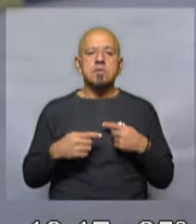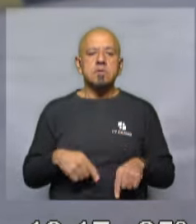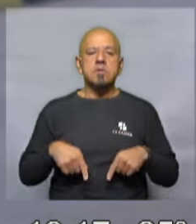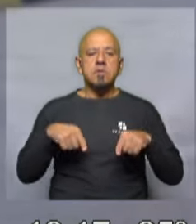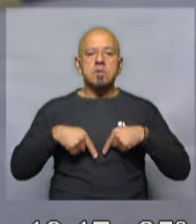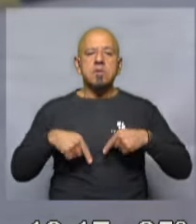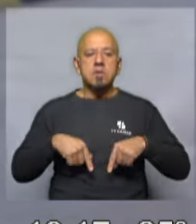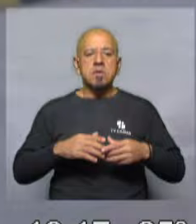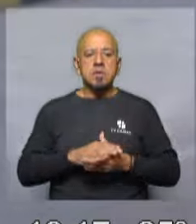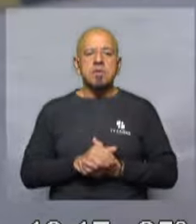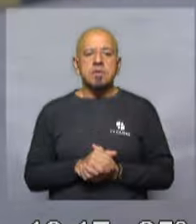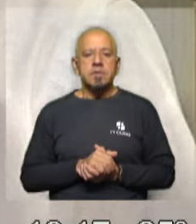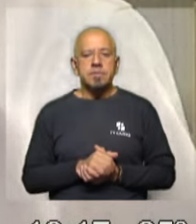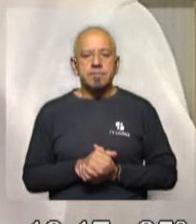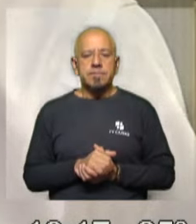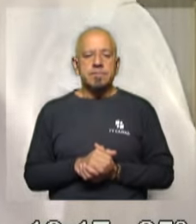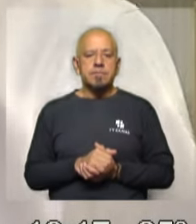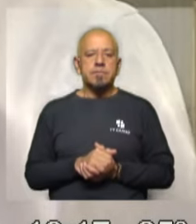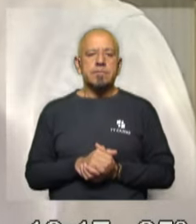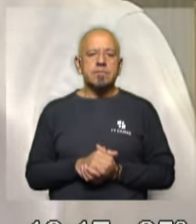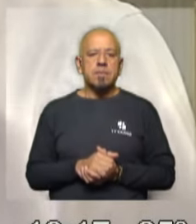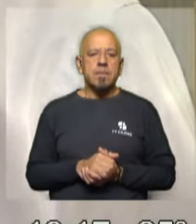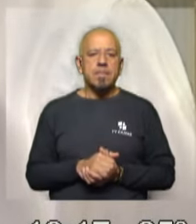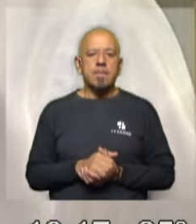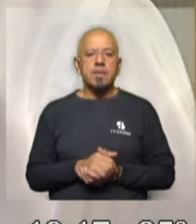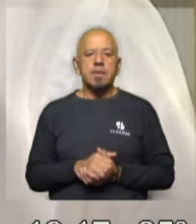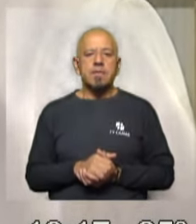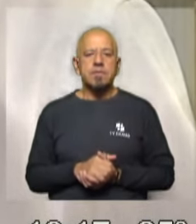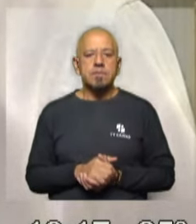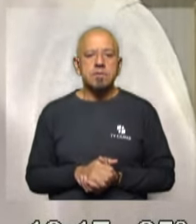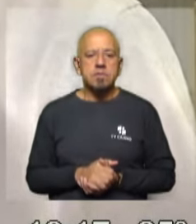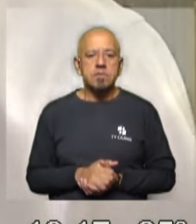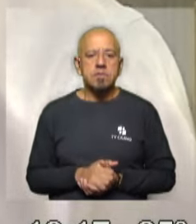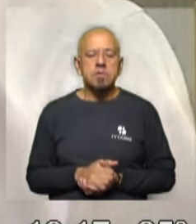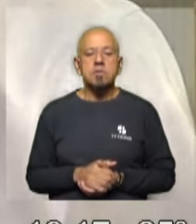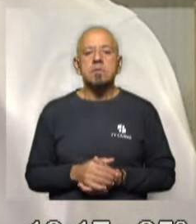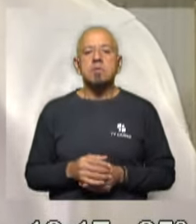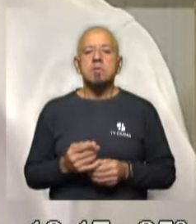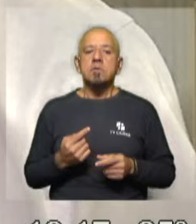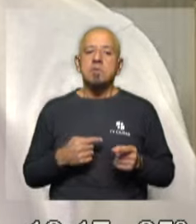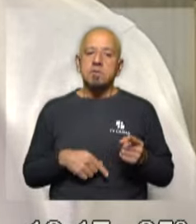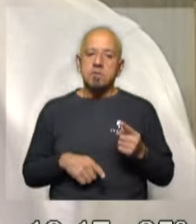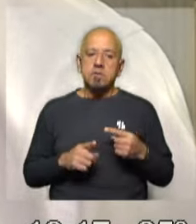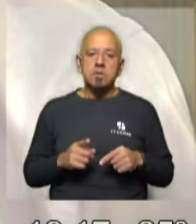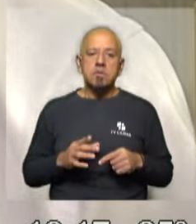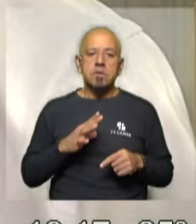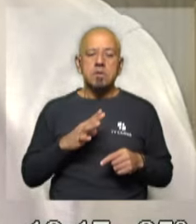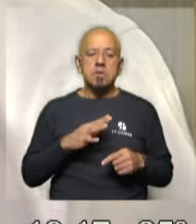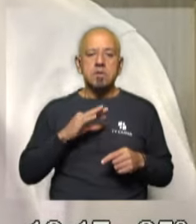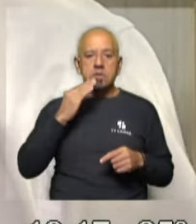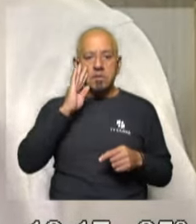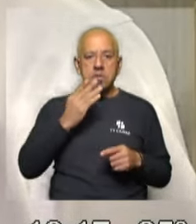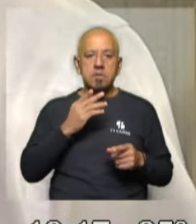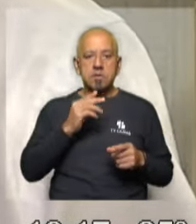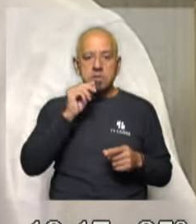el otorgamiento de la libreta. La expresión por ahí no resulta muy académica, pero tenemos que reconocer que todo